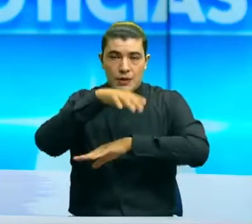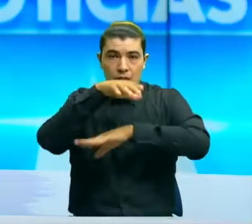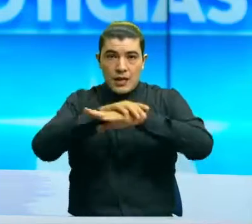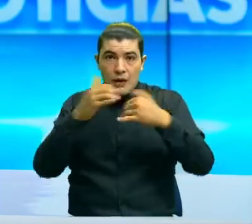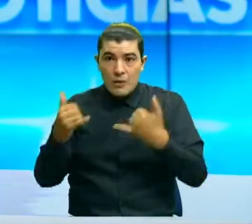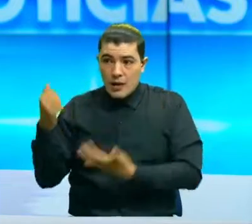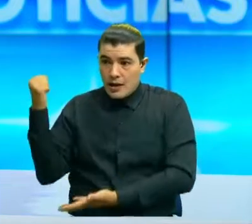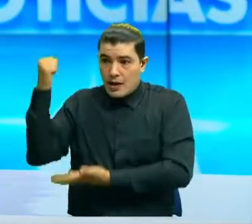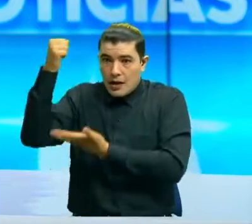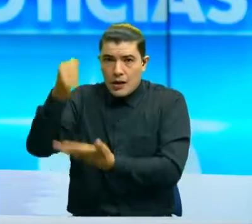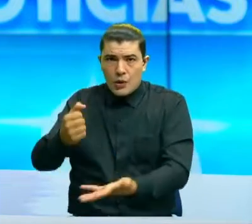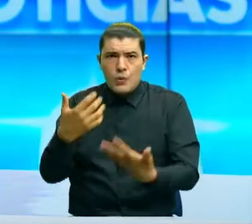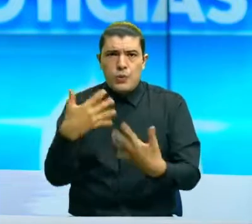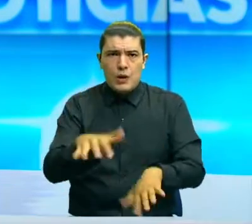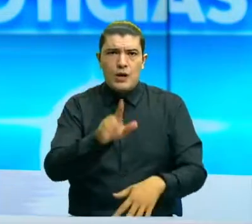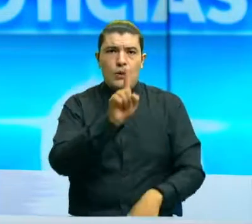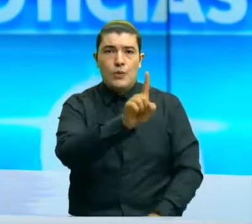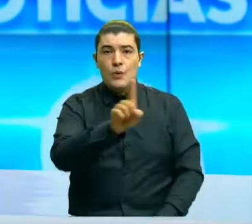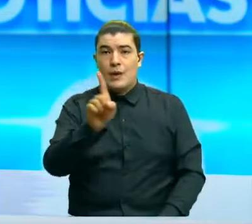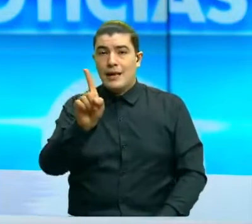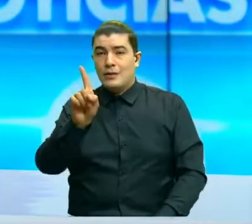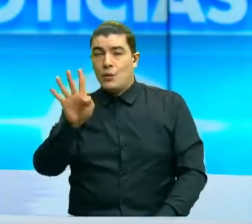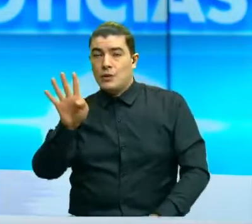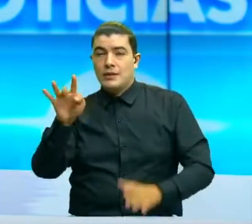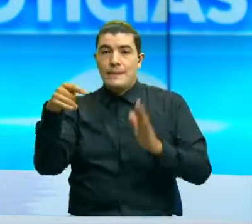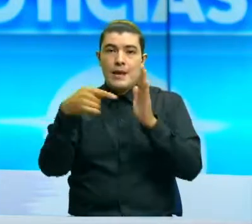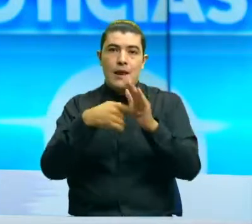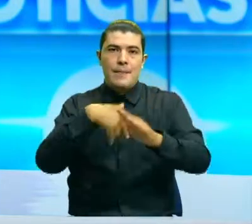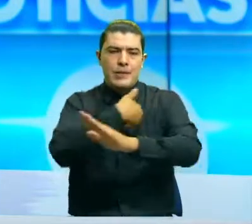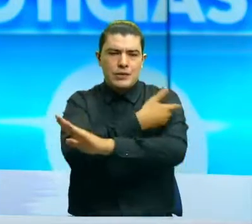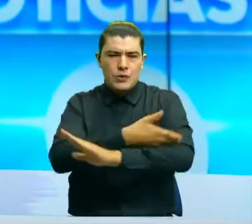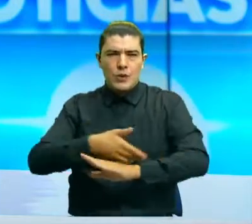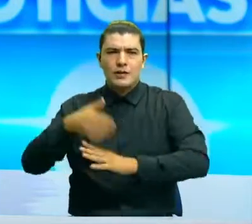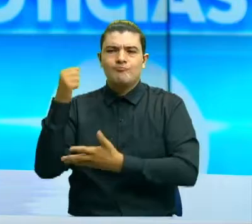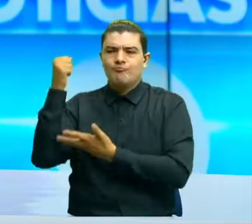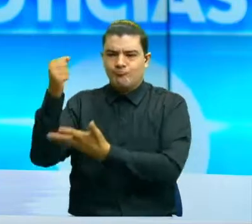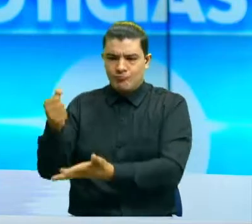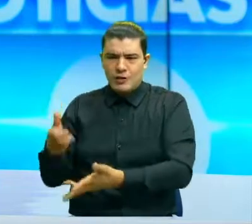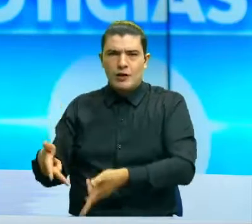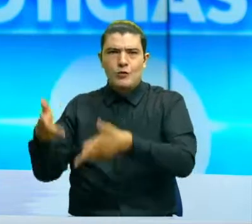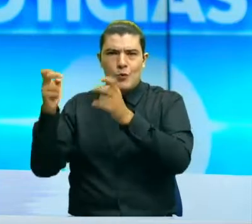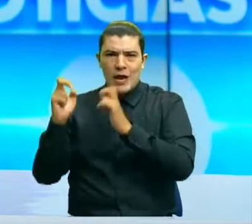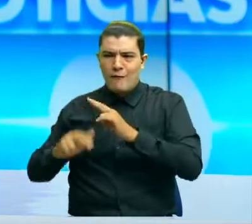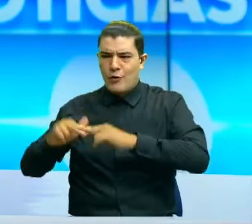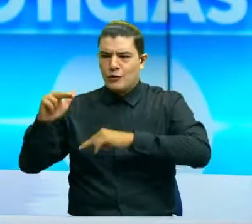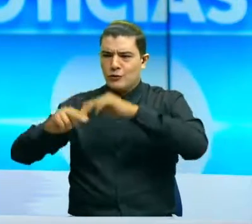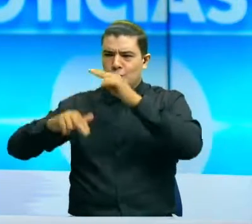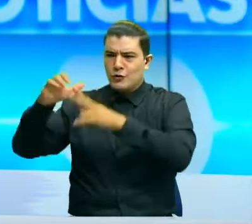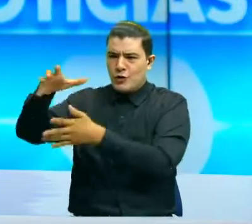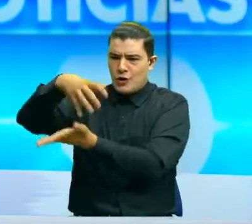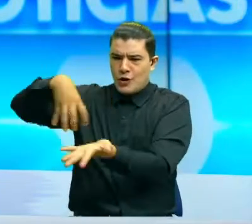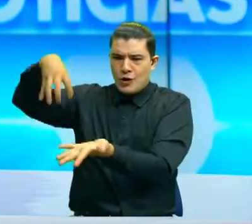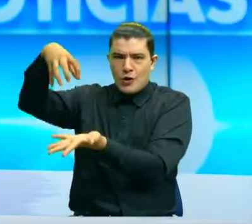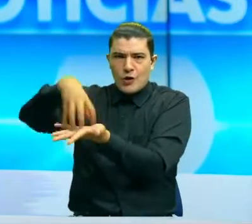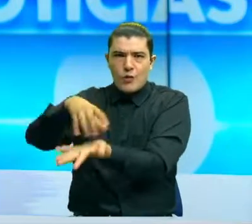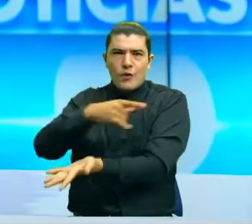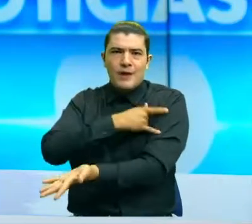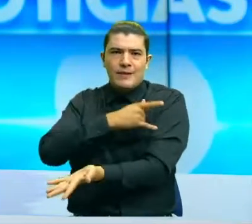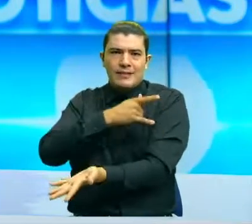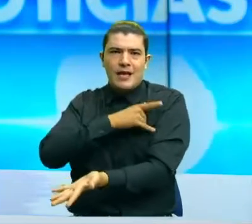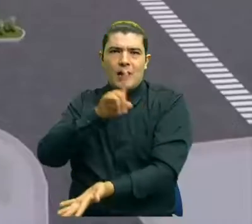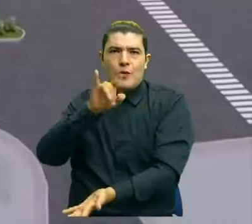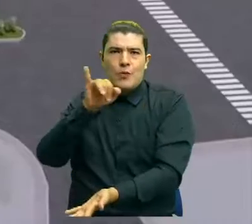pues con una inversión de 114 mil millones de pesos se construirá la nueva sede de la Facultad de la Universidad Industrial de